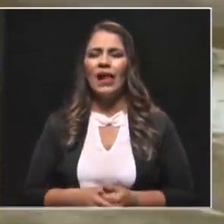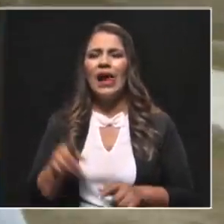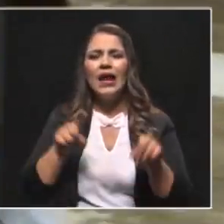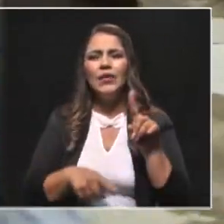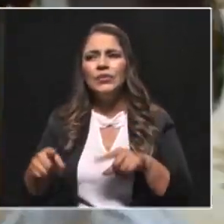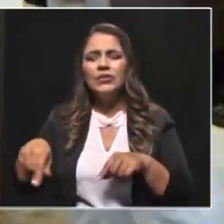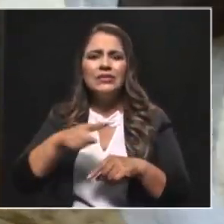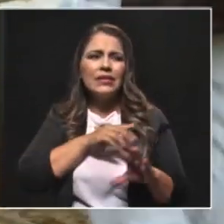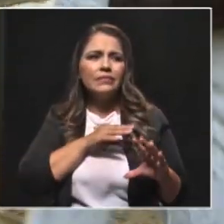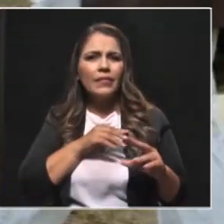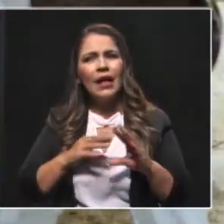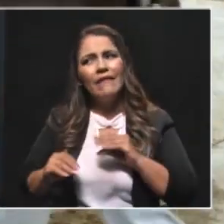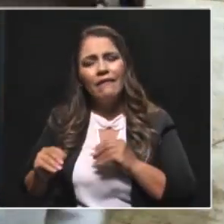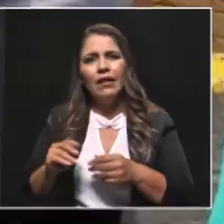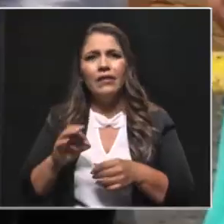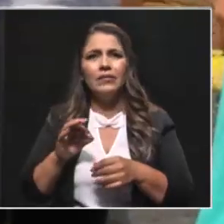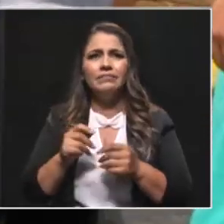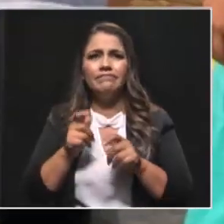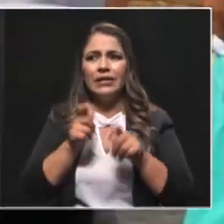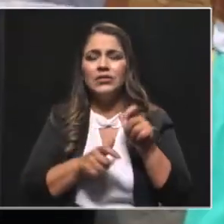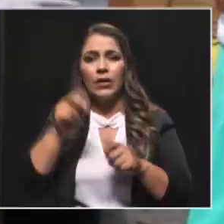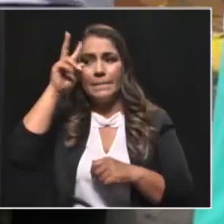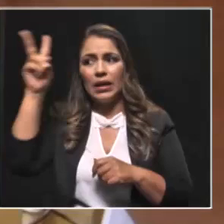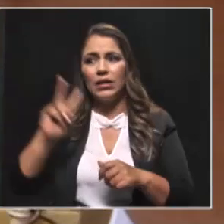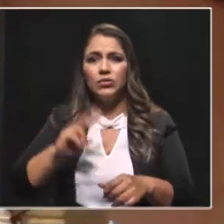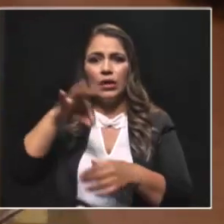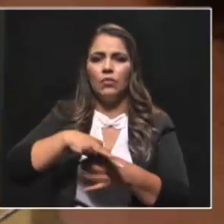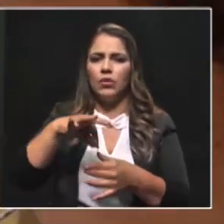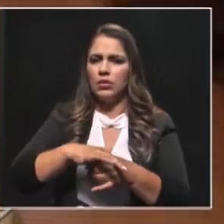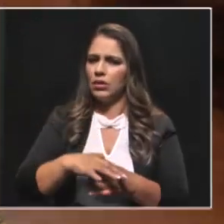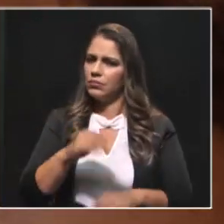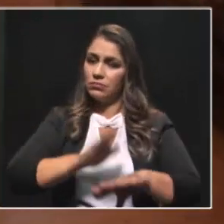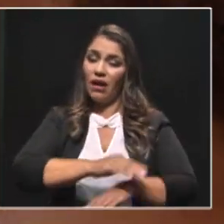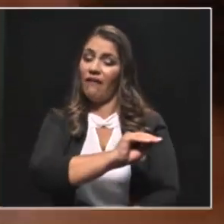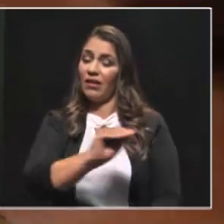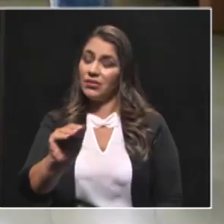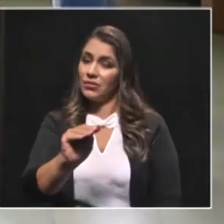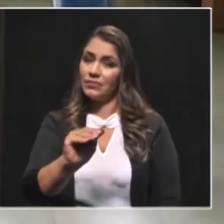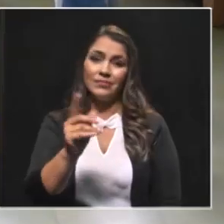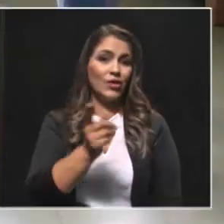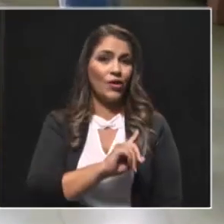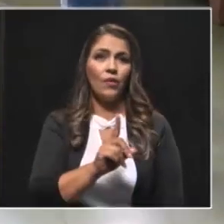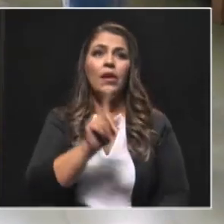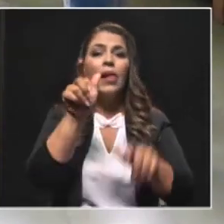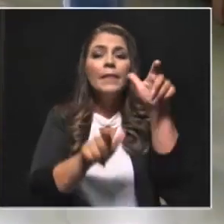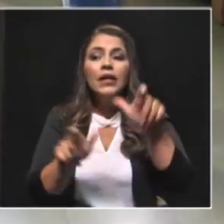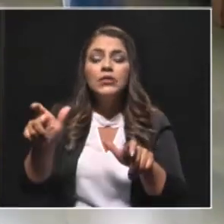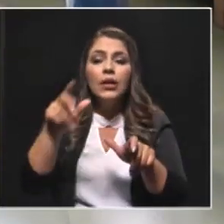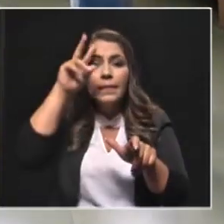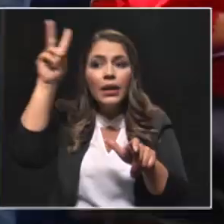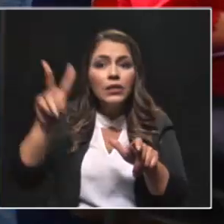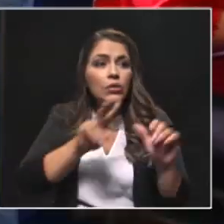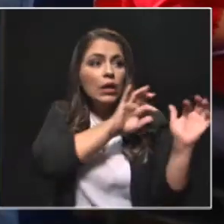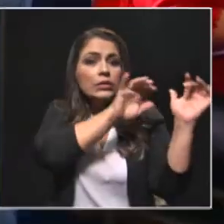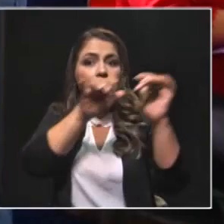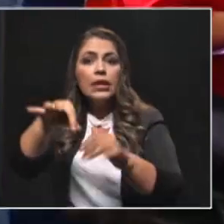que en estas elecciones habrá masiva votación de ciudadanos venezolanos, la registraduría aclaró que los extranjeros residentes en Colombia